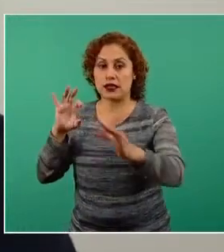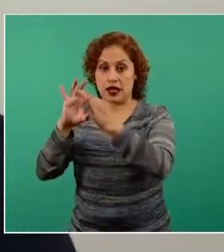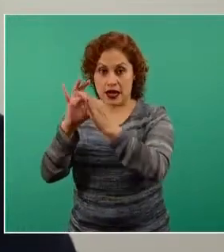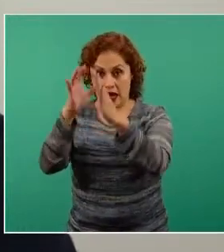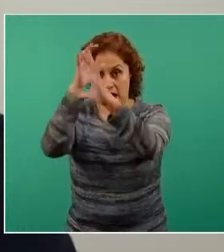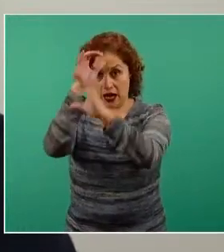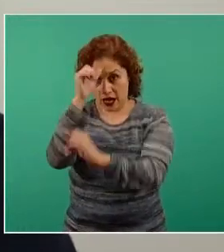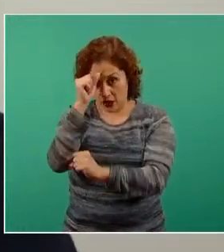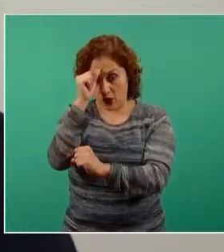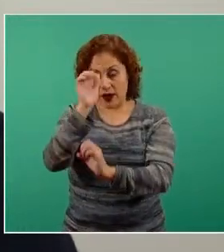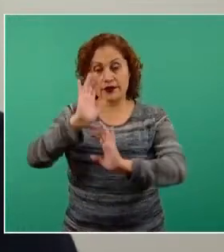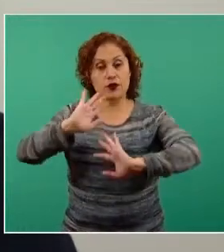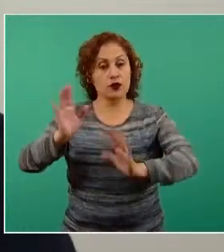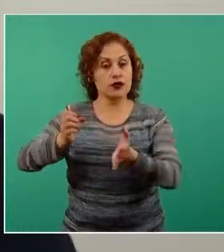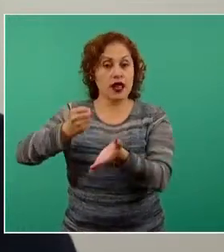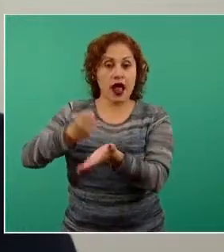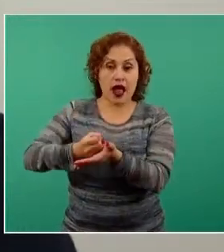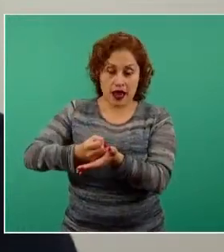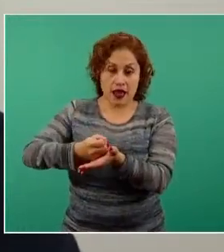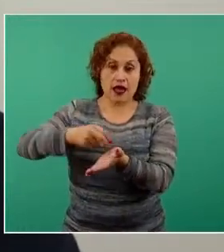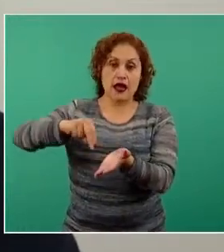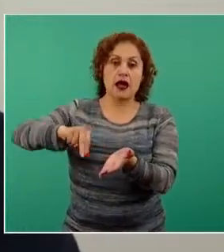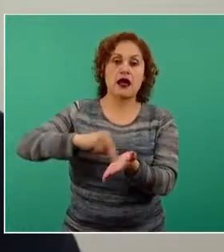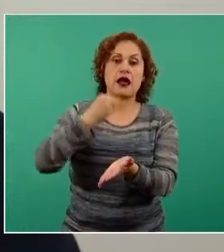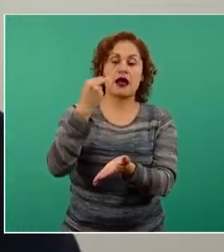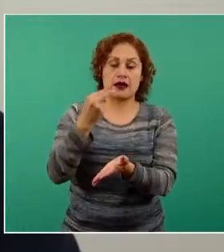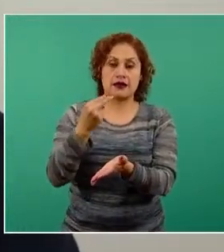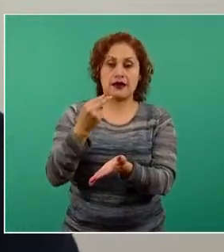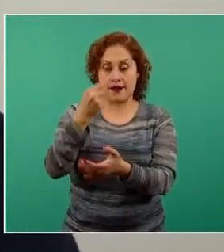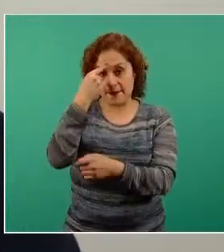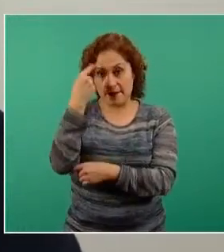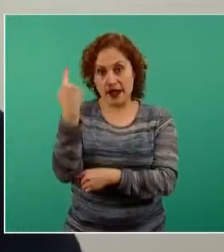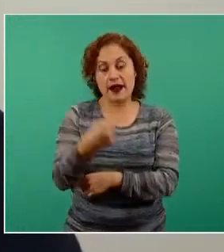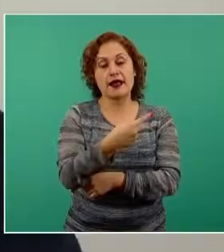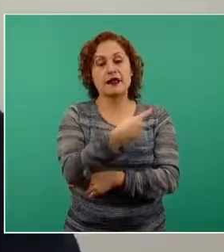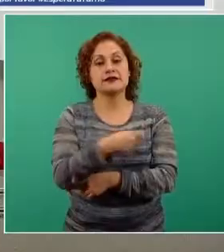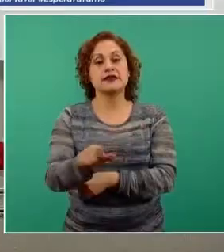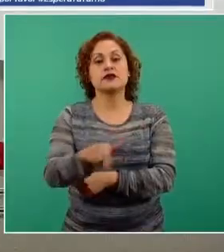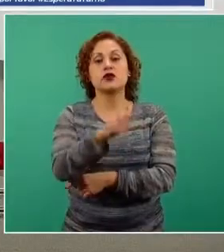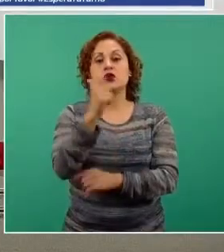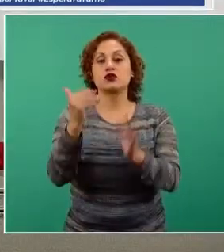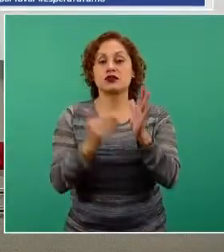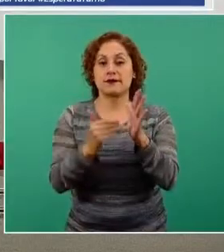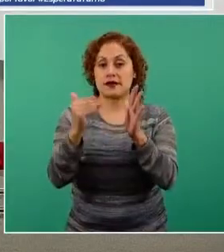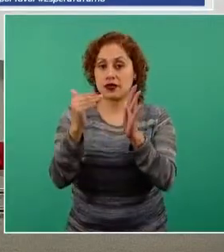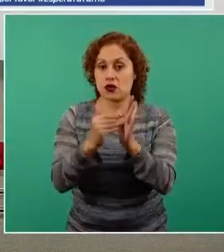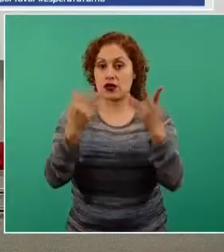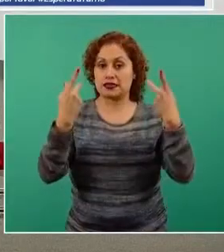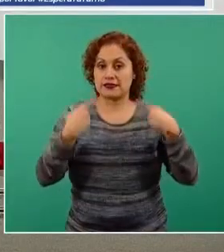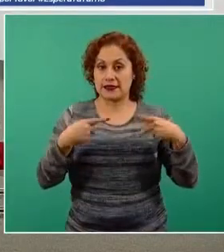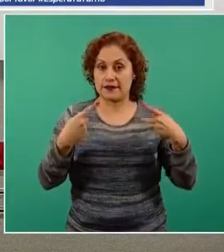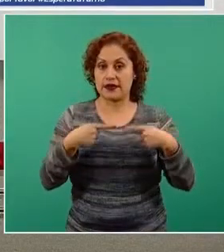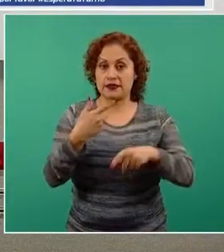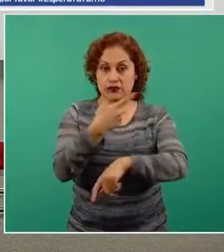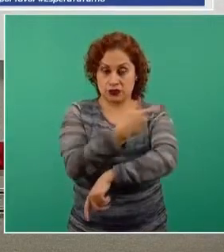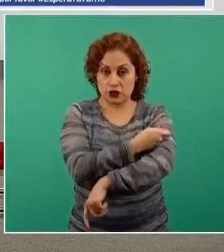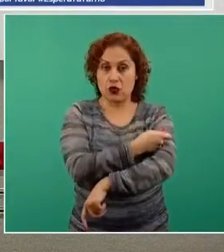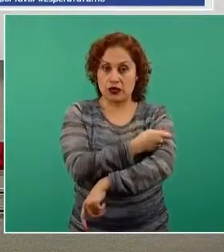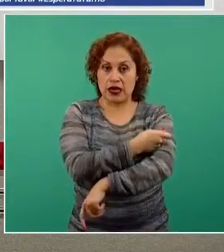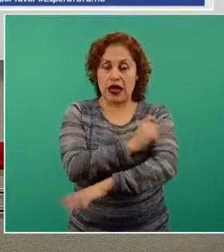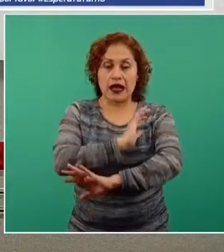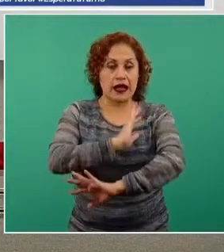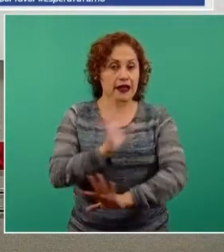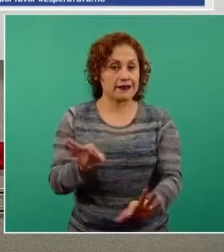112 millones de personas vacunadas, es decir, las dosis necesarias suficientes para